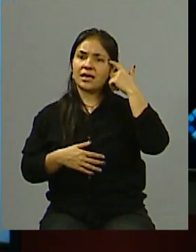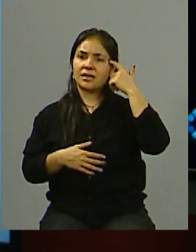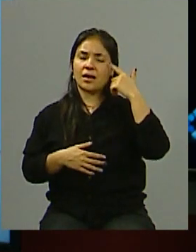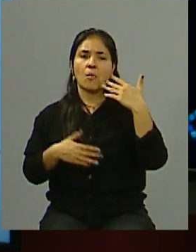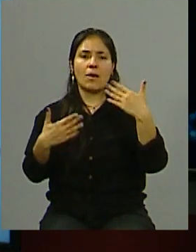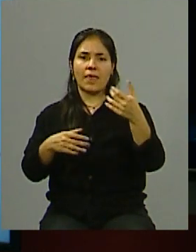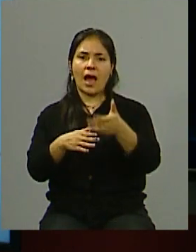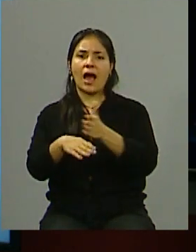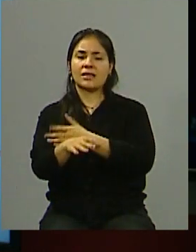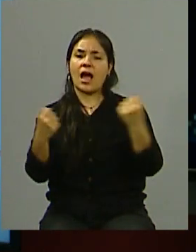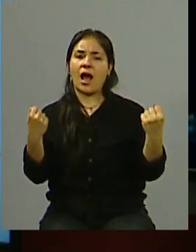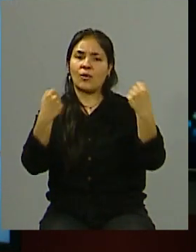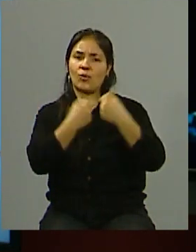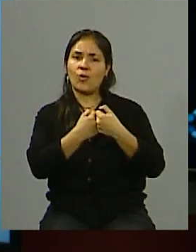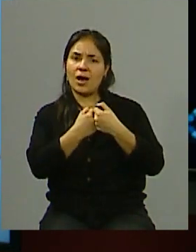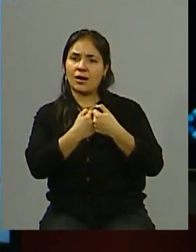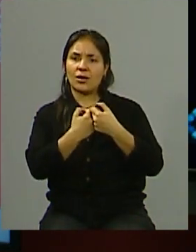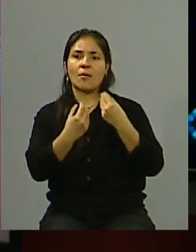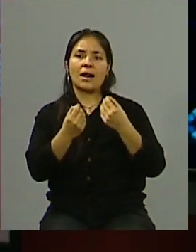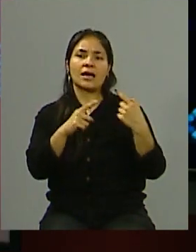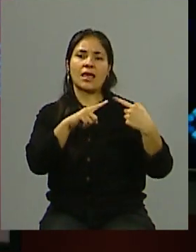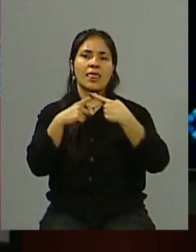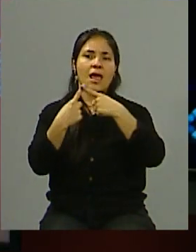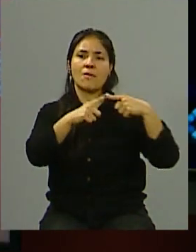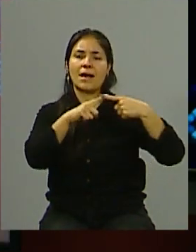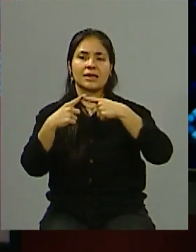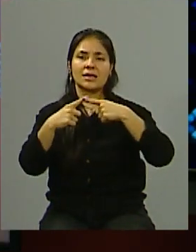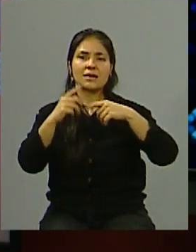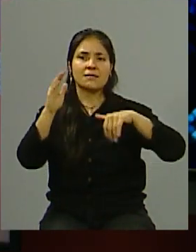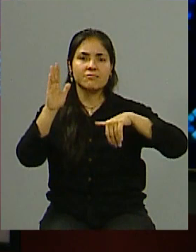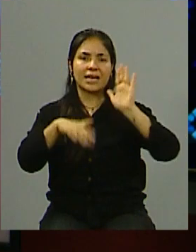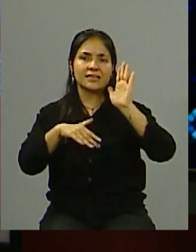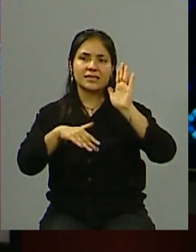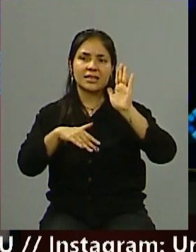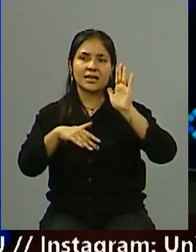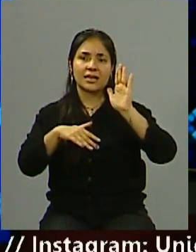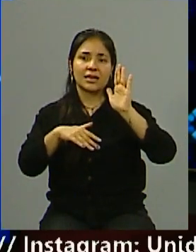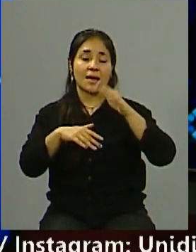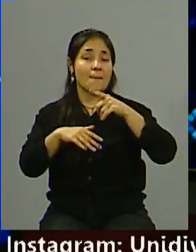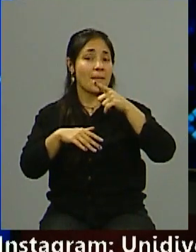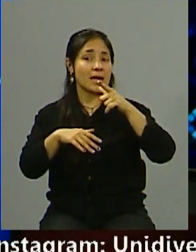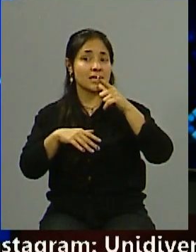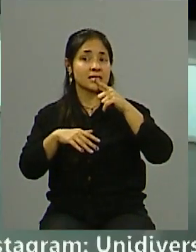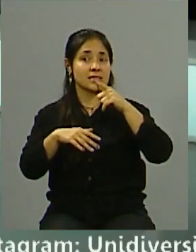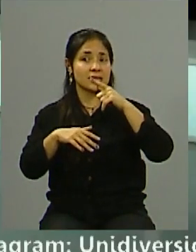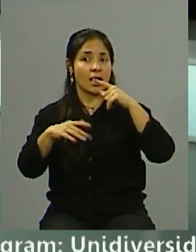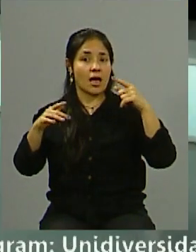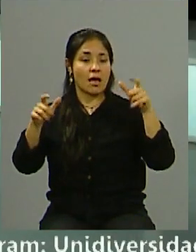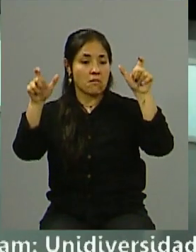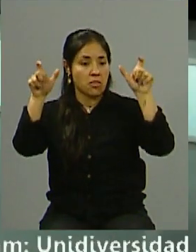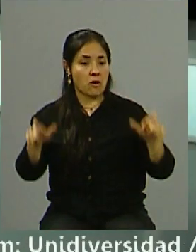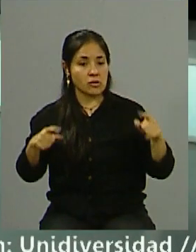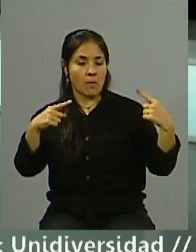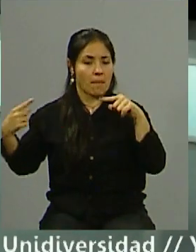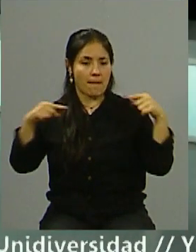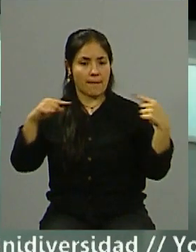de acuerdo? ¿Habrá habido alguna cosa para que el enfrentamiento más picante se diera? Es como que los otros pasaron a ser secundarios y